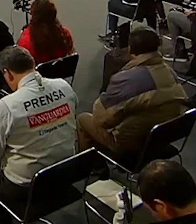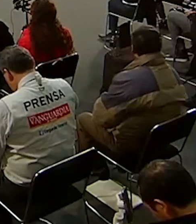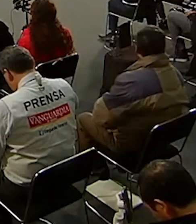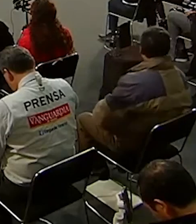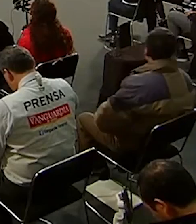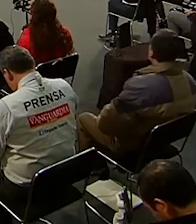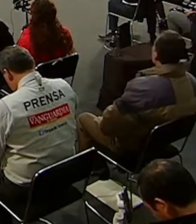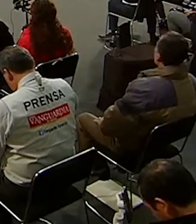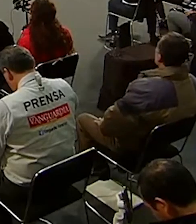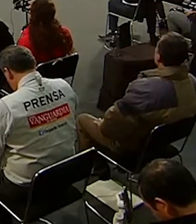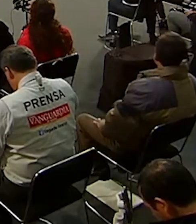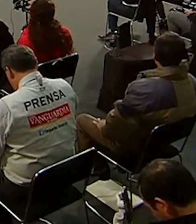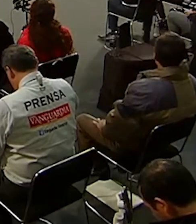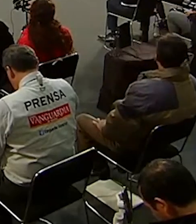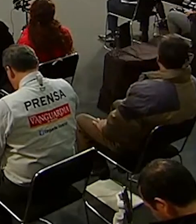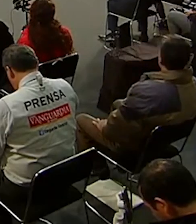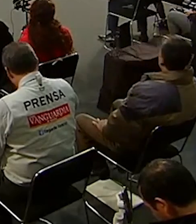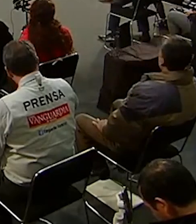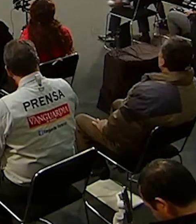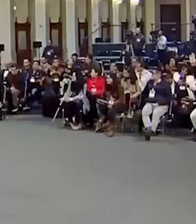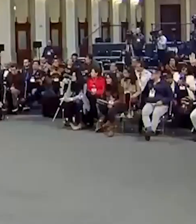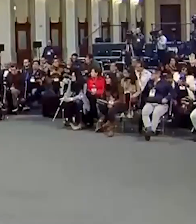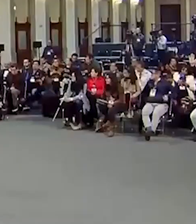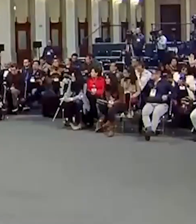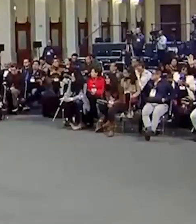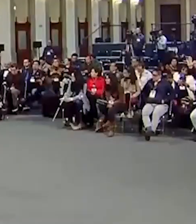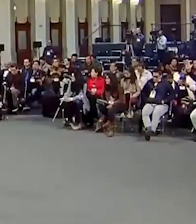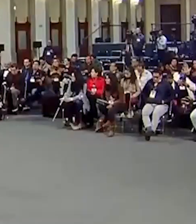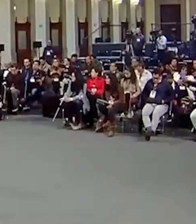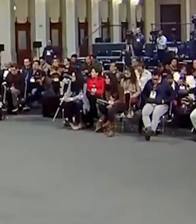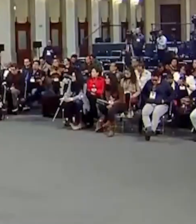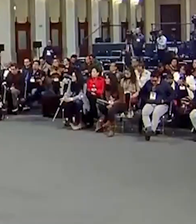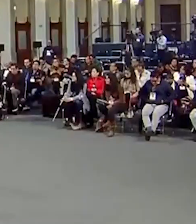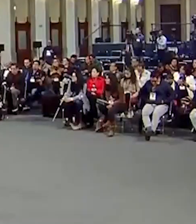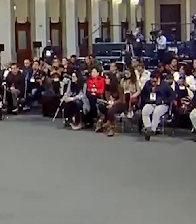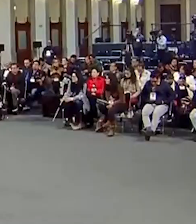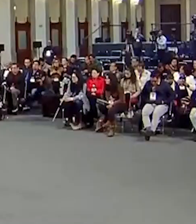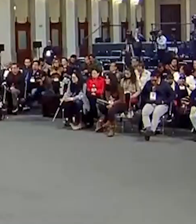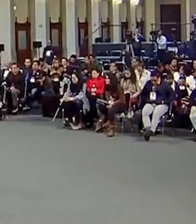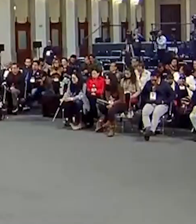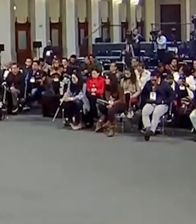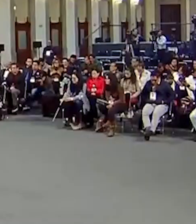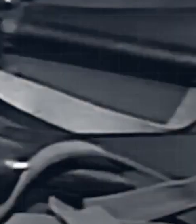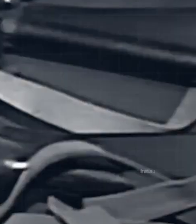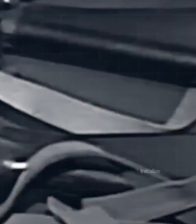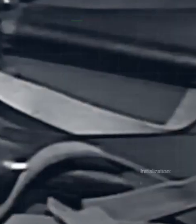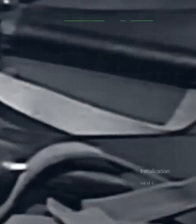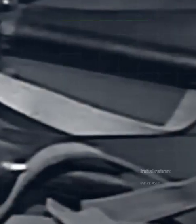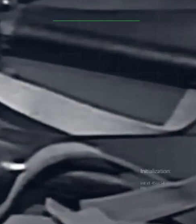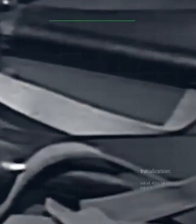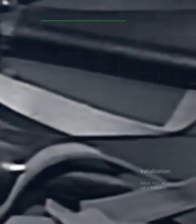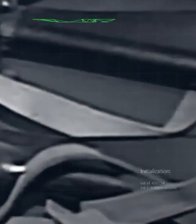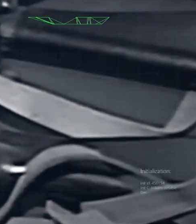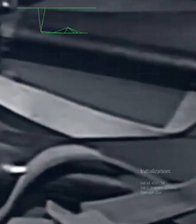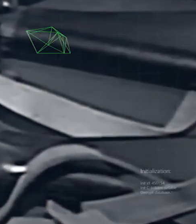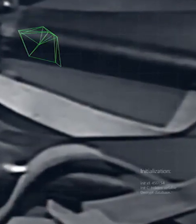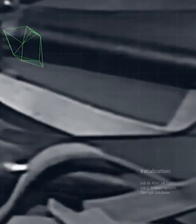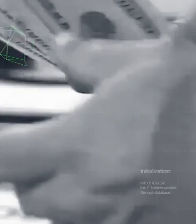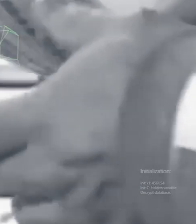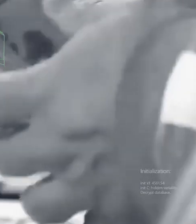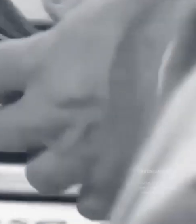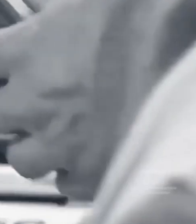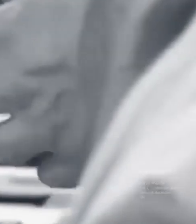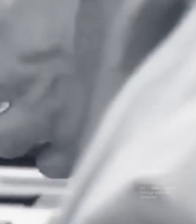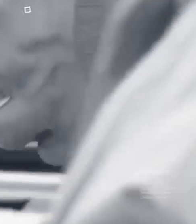estrategia sea exitosa gracias a la cooperación entre las tres naciones. Esto a diferencia de la iniciativa Mérida, impulsada en el sexenio de